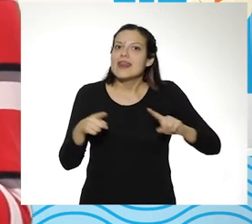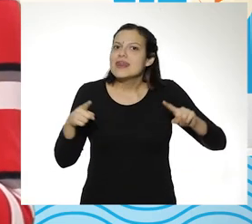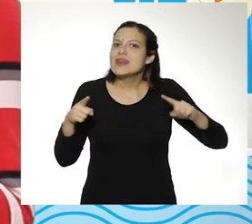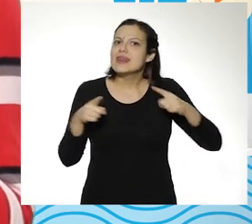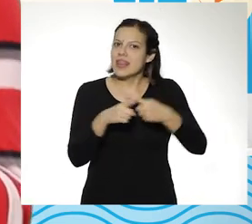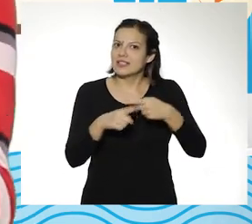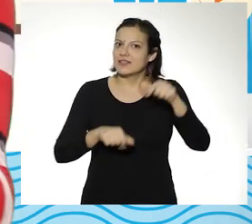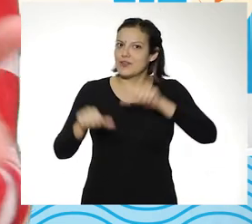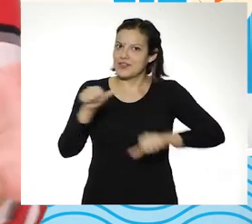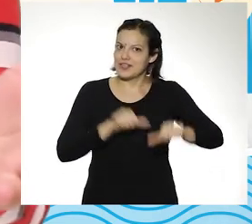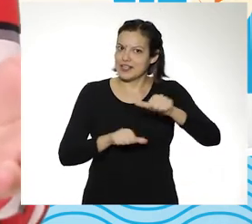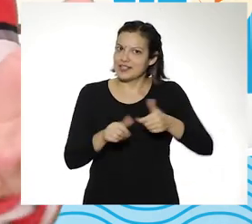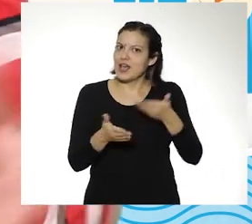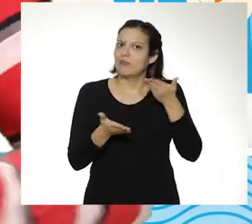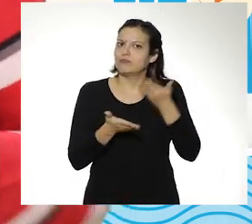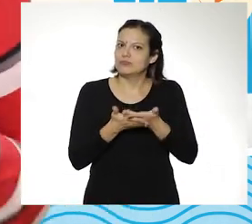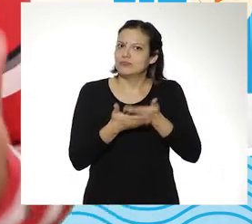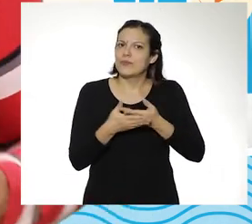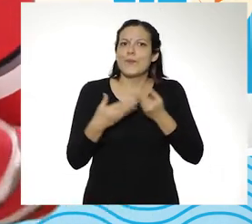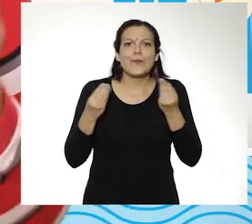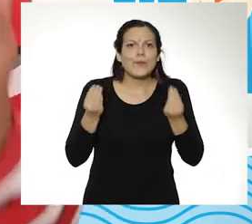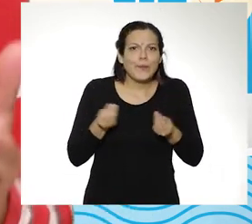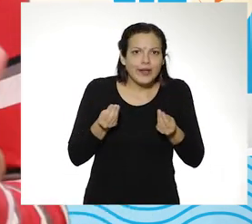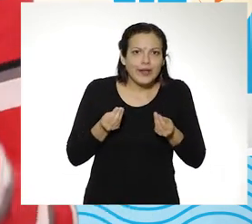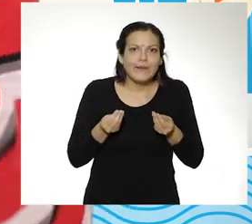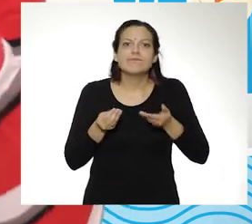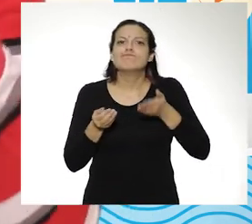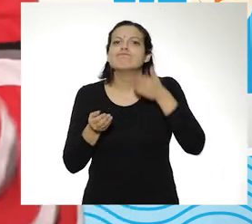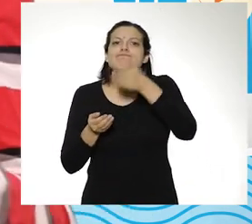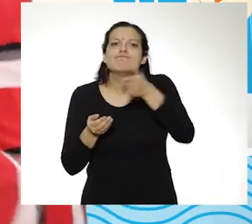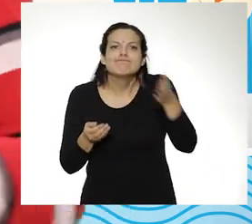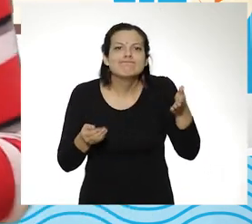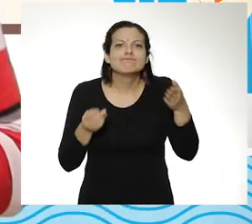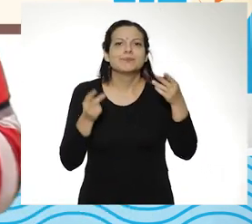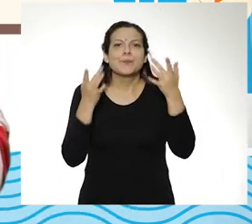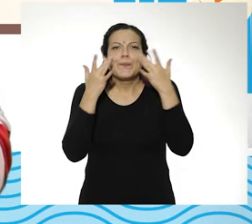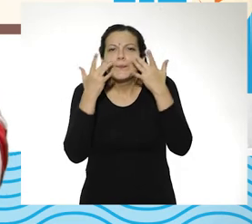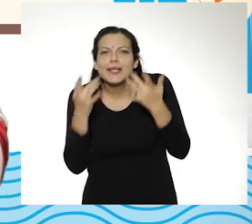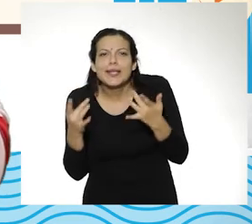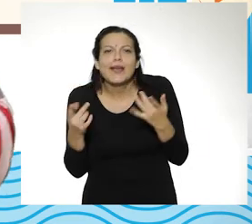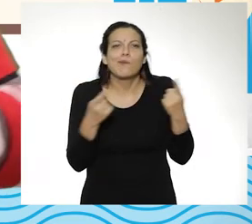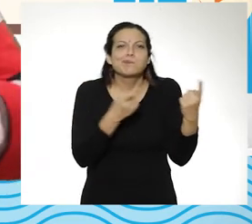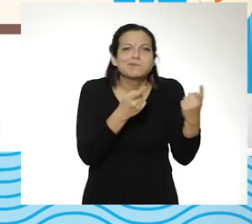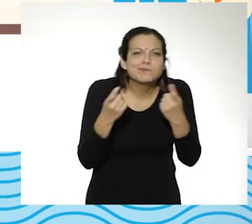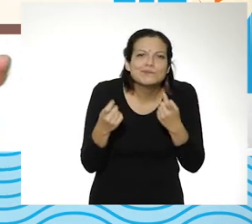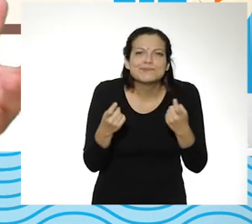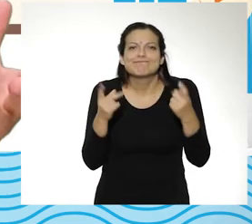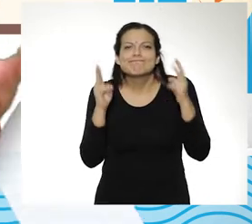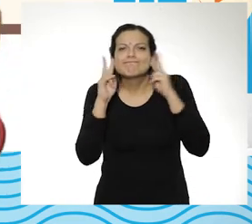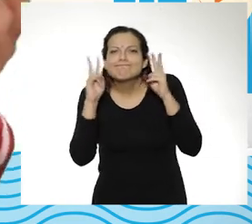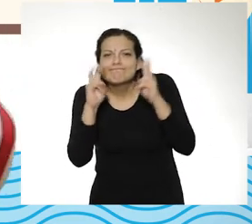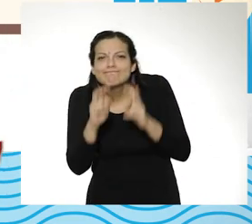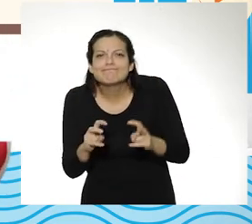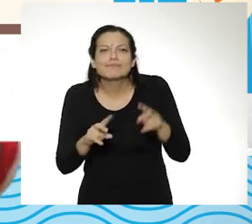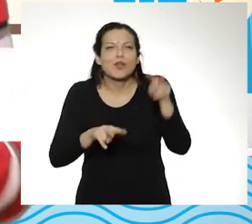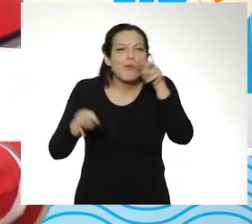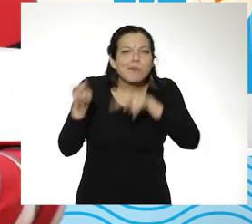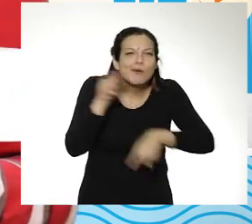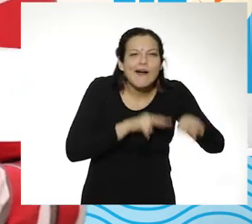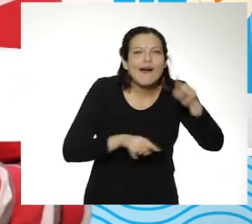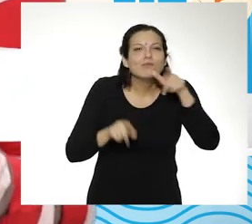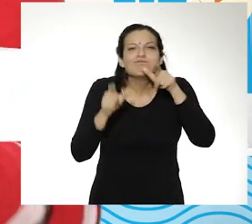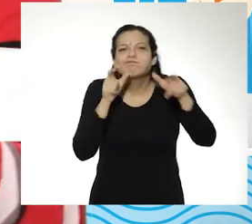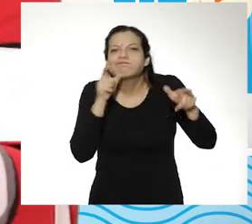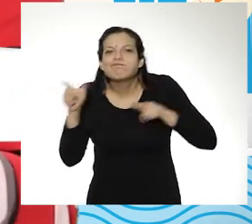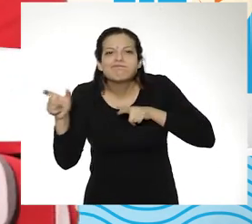la ciencia. Porque cuando salimos a investigar, a indagar, y vamos buscando esas